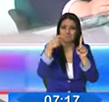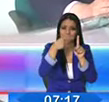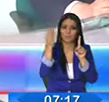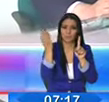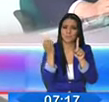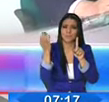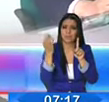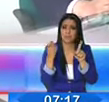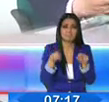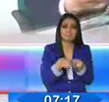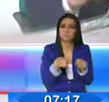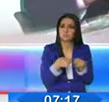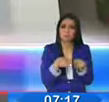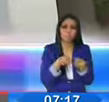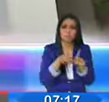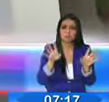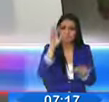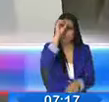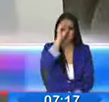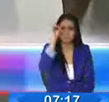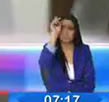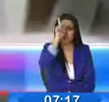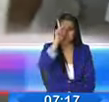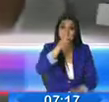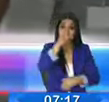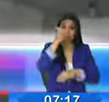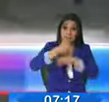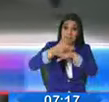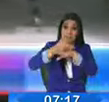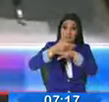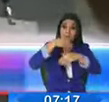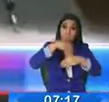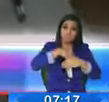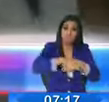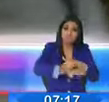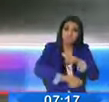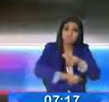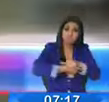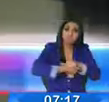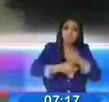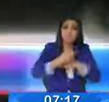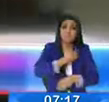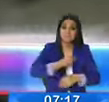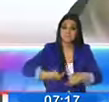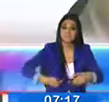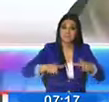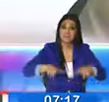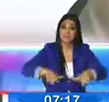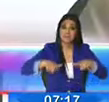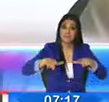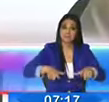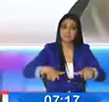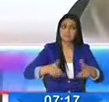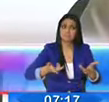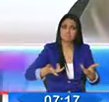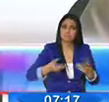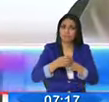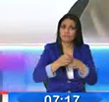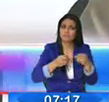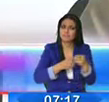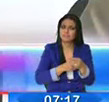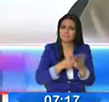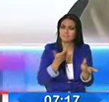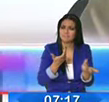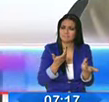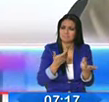lectura dice que la cámara oculta en el despacho del presidente lenin moreno no se debe tomar a la ligera que si es que esta cámara era conocida por